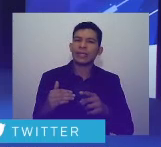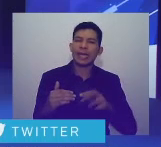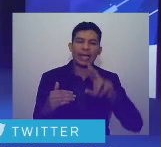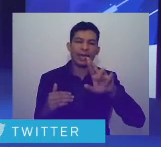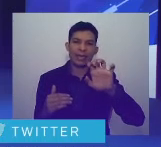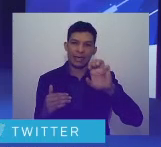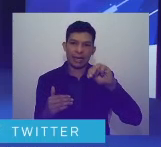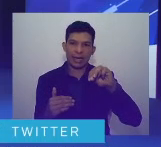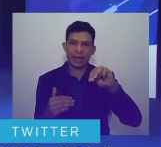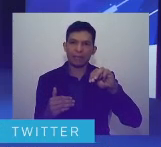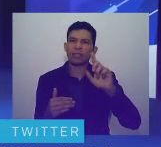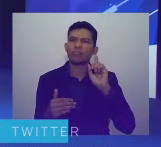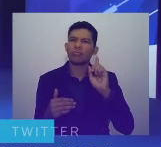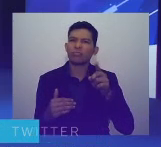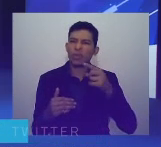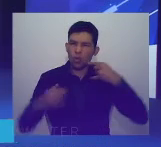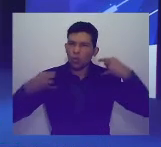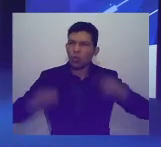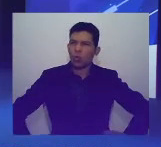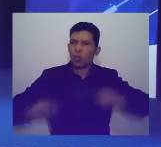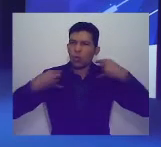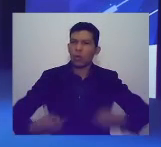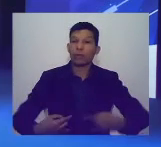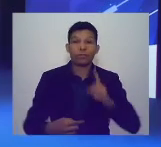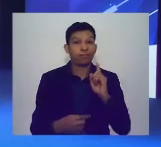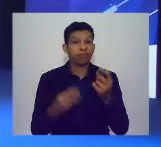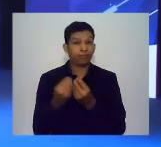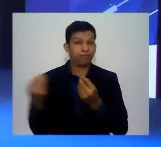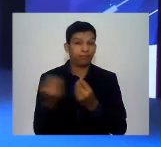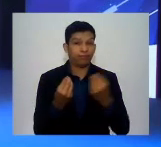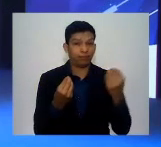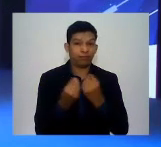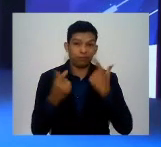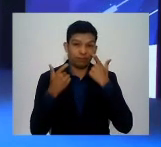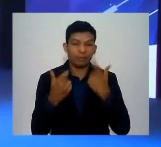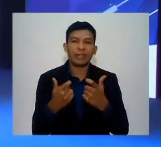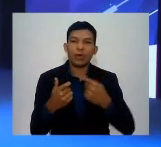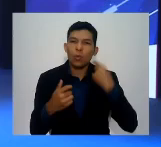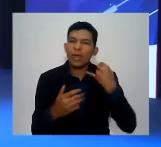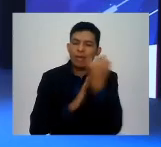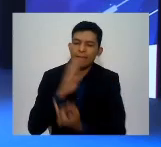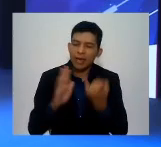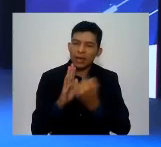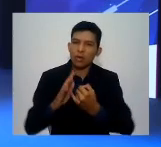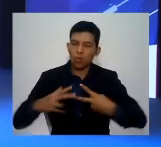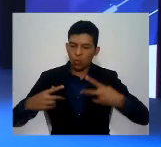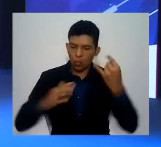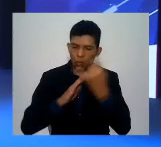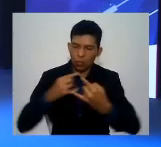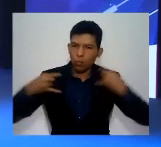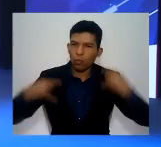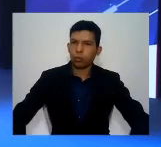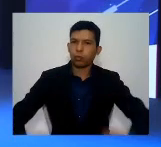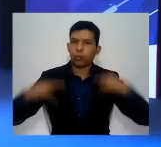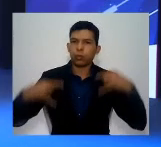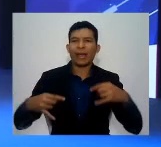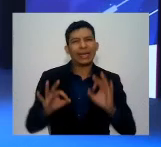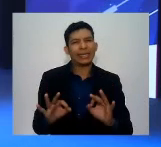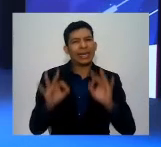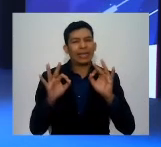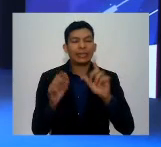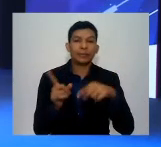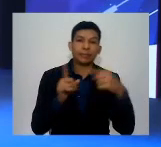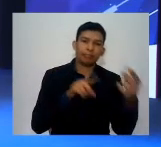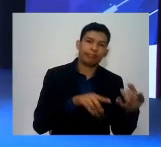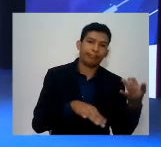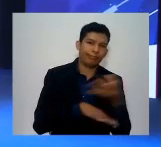que de alguna manera es el precursor de otros más sencillitos que tenemos hoy en día, como las pulseritas que nos miden la frecuencia arterial, porque funciona poniéndose en